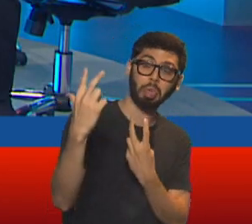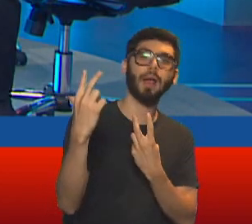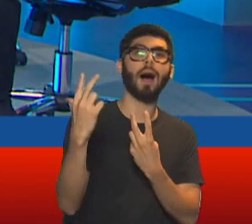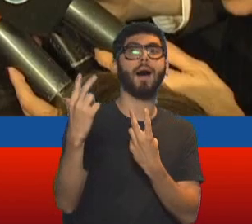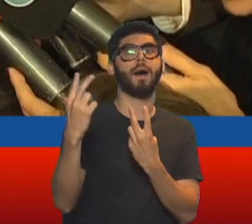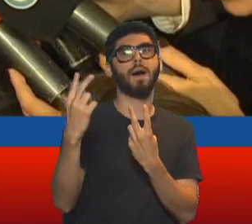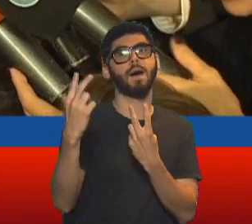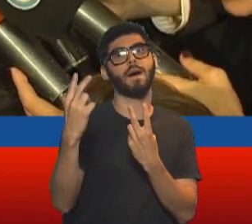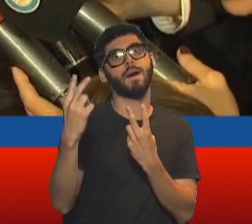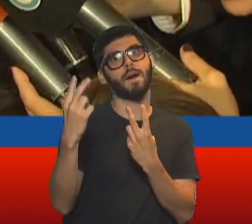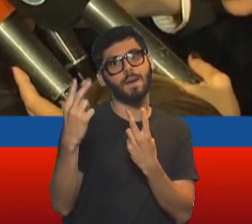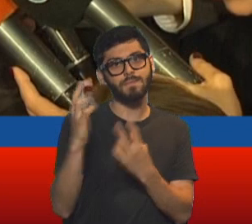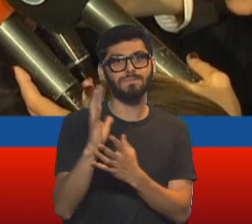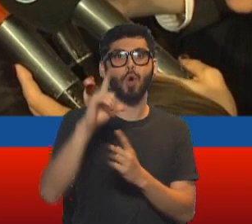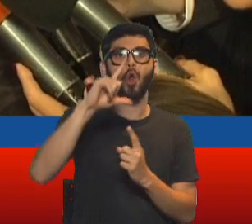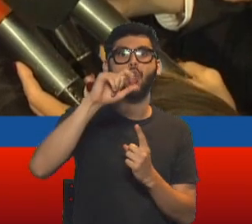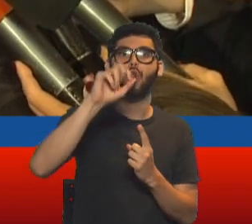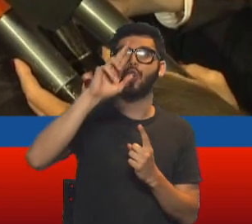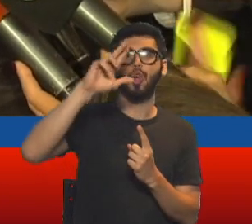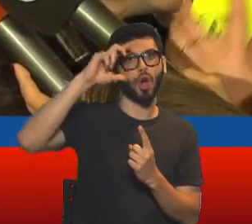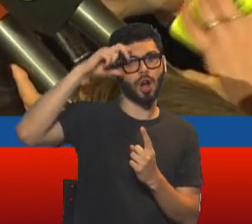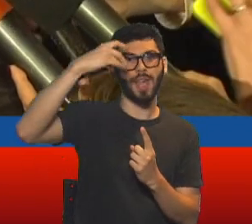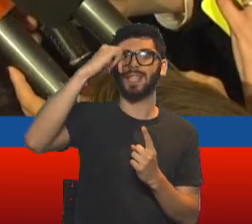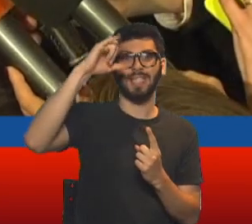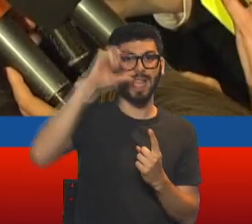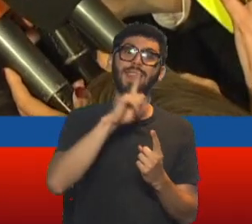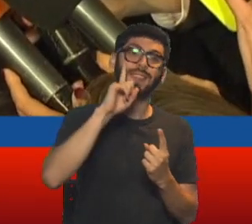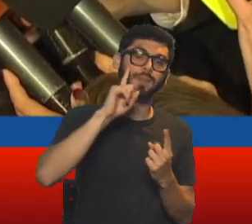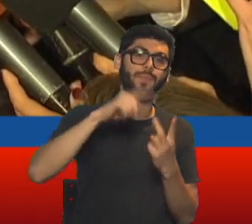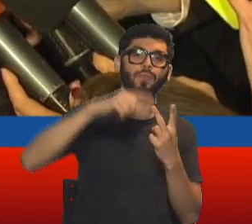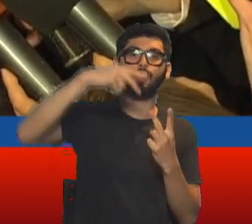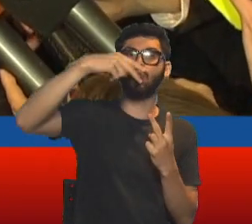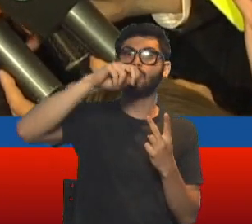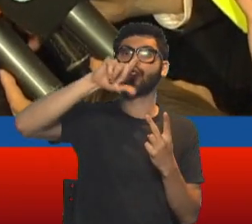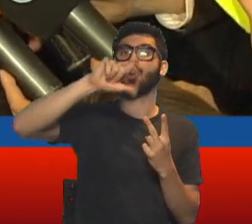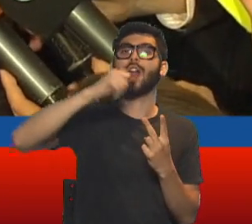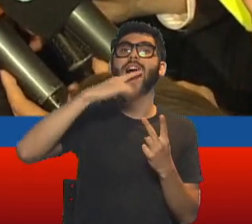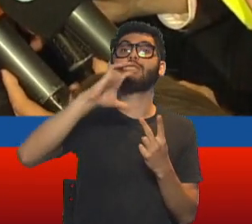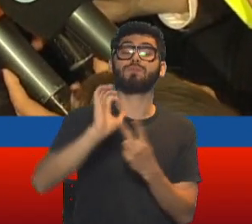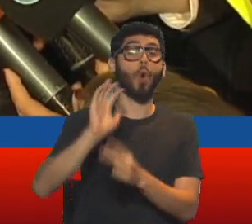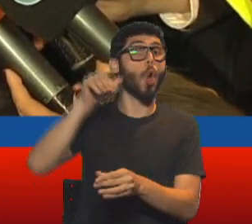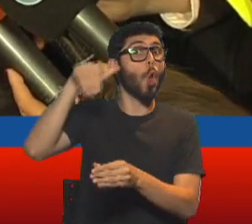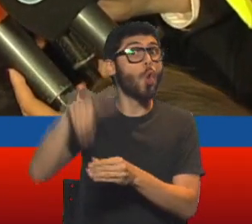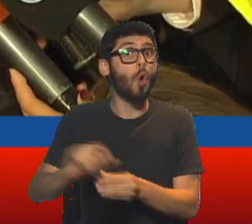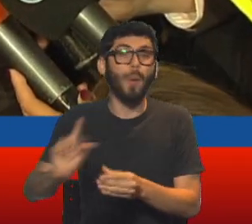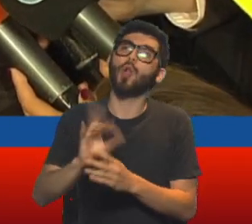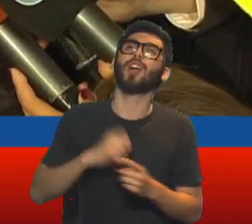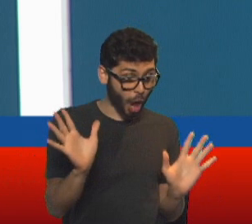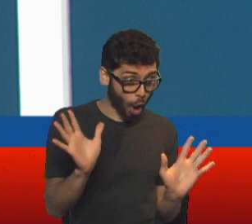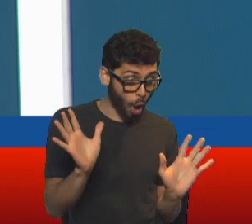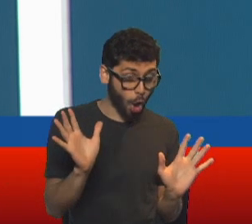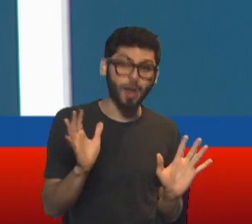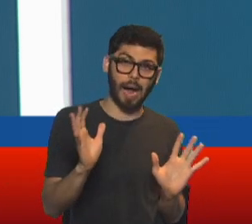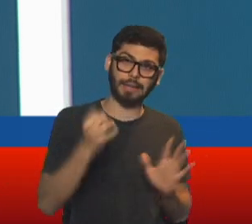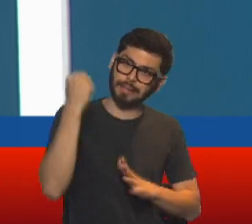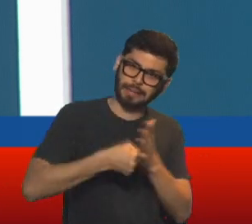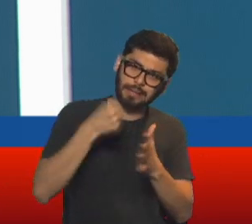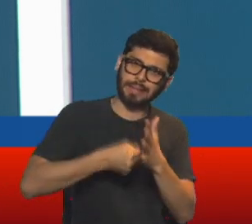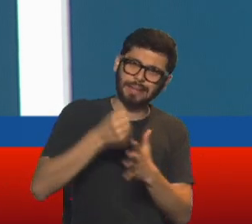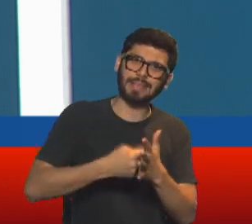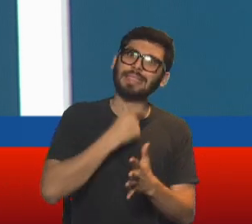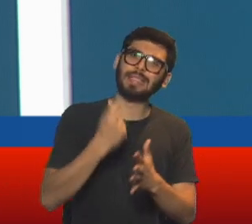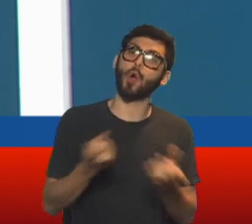se proponen y se advierten de muchos temas que si no los discutimos vamos a seguir teniendo una justicia analógica a mitad del siglo XX, a pesar de que estamos en el